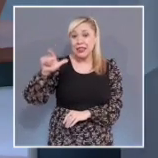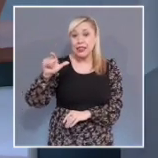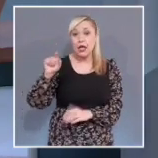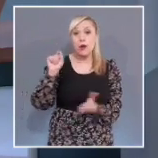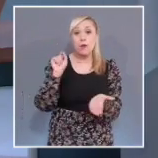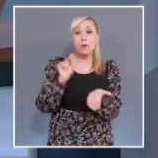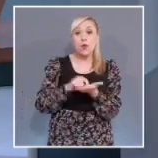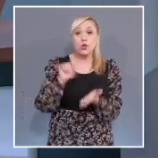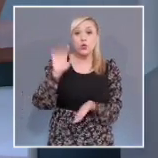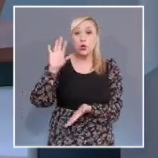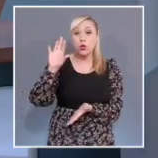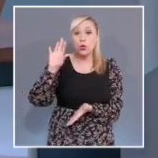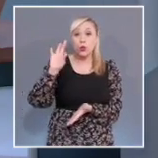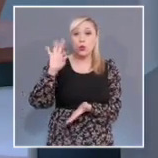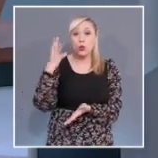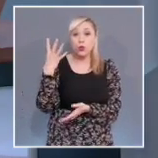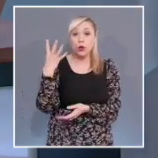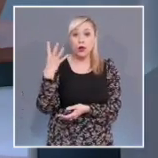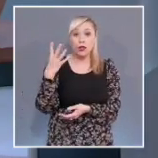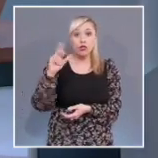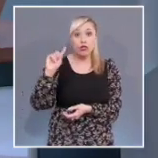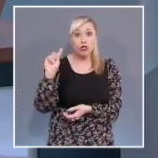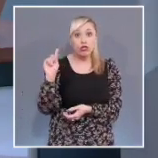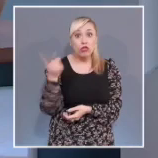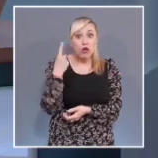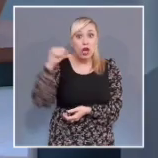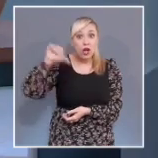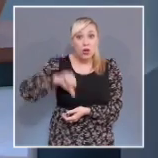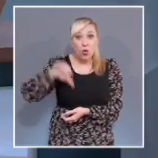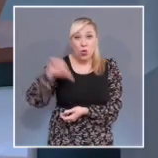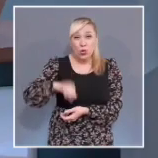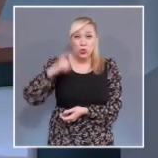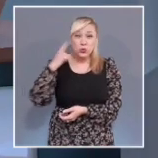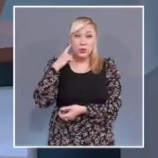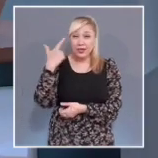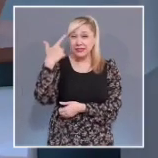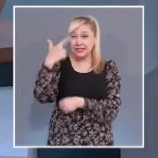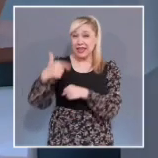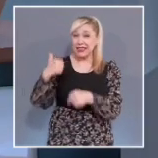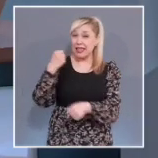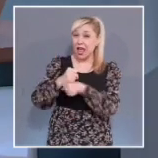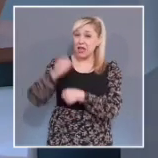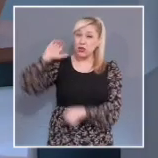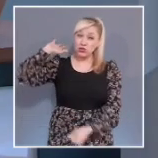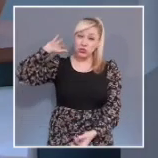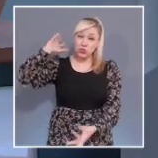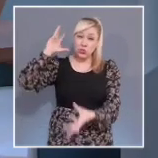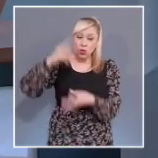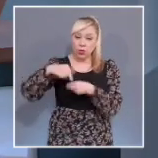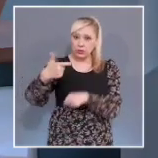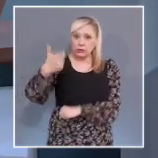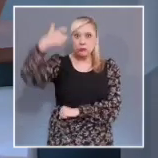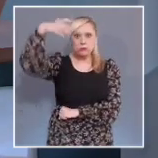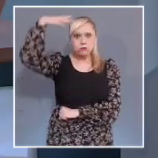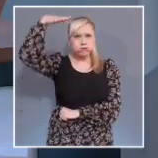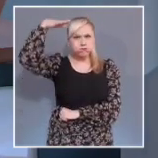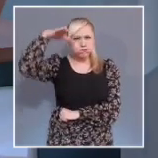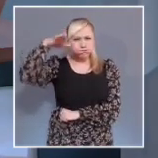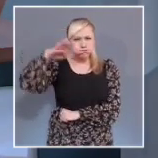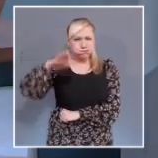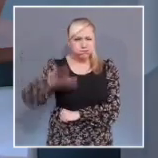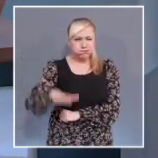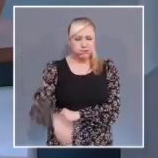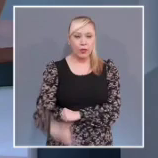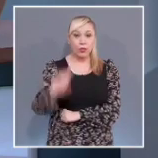17,44, su mejor nivel en 7 años. Se da a conocer precisamente en ese sentido que la divisa mexicana en mercados